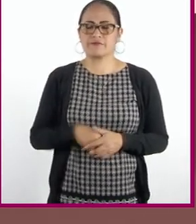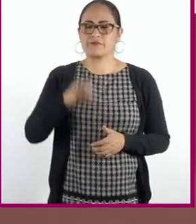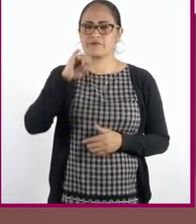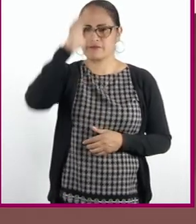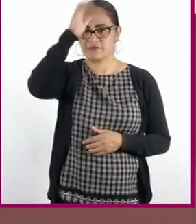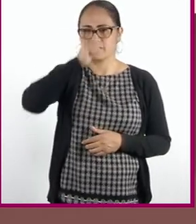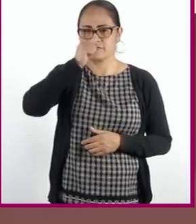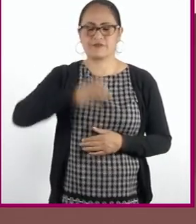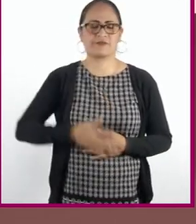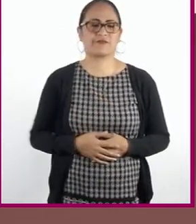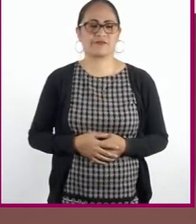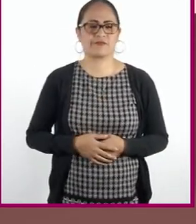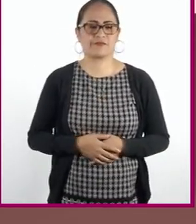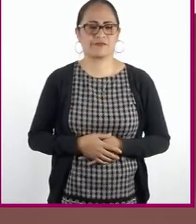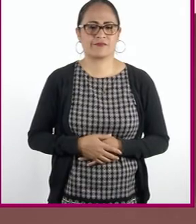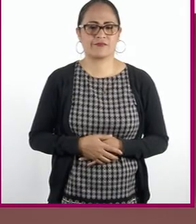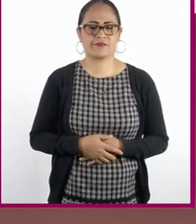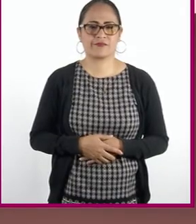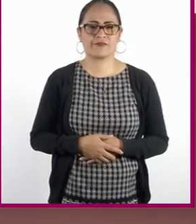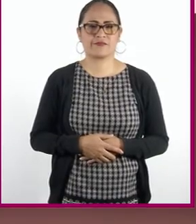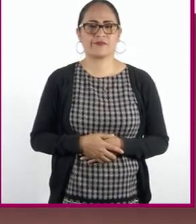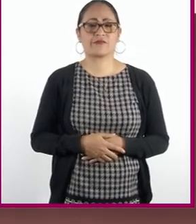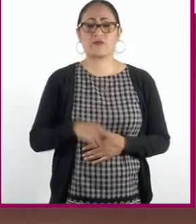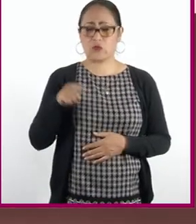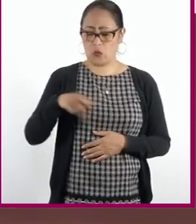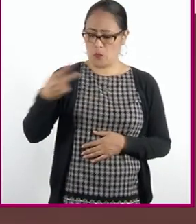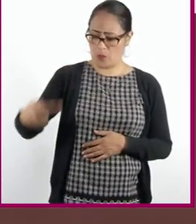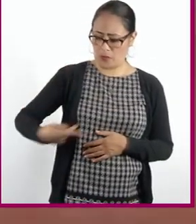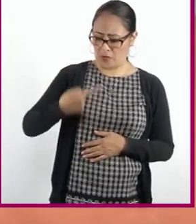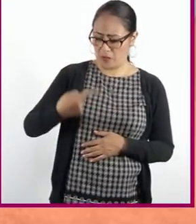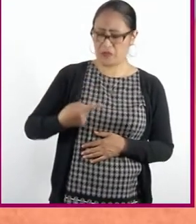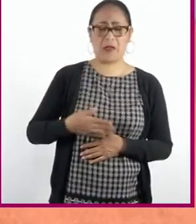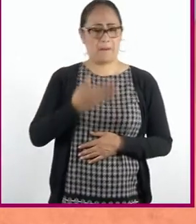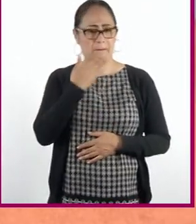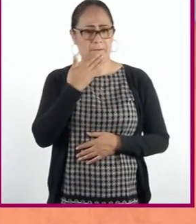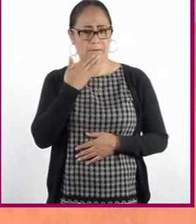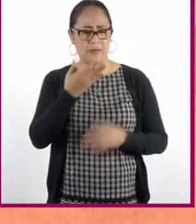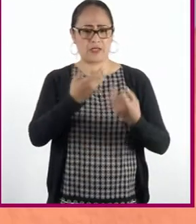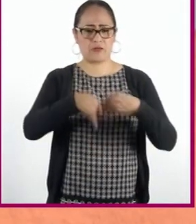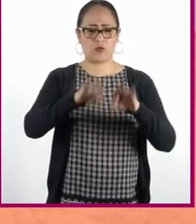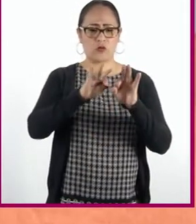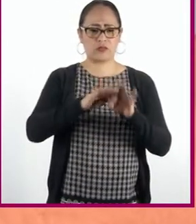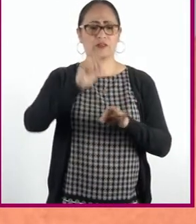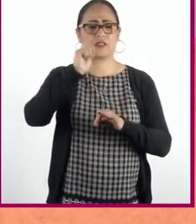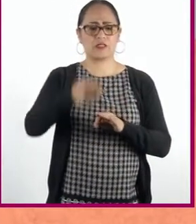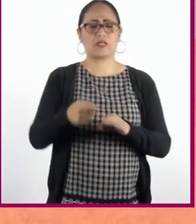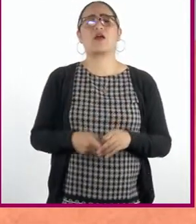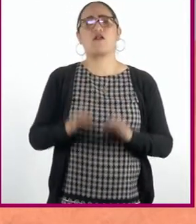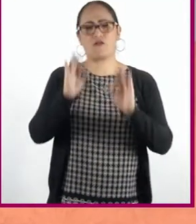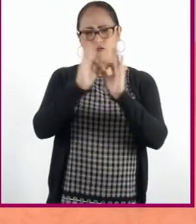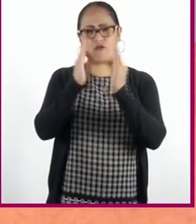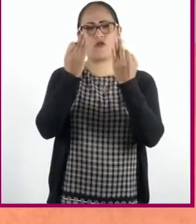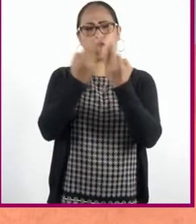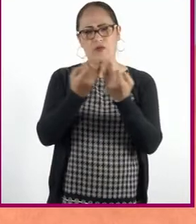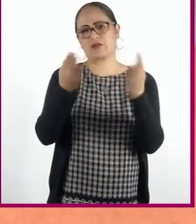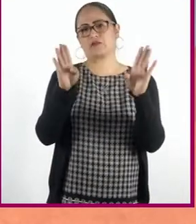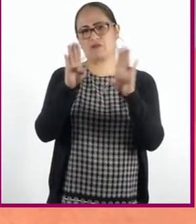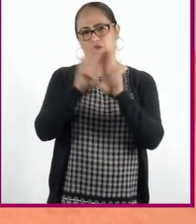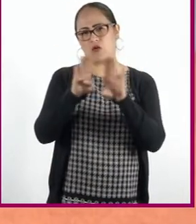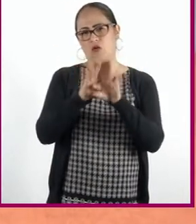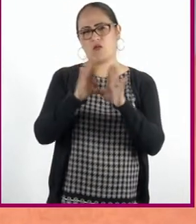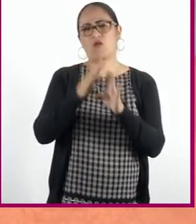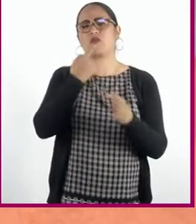gusto. Esta que haces es una pregunta muy importante, porque implica conocer los mecanismos de denuncia ante